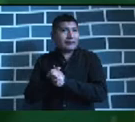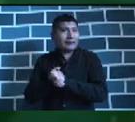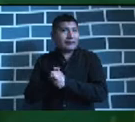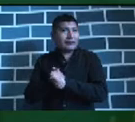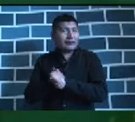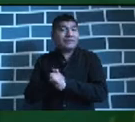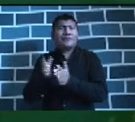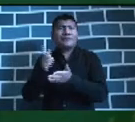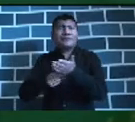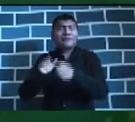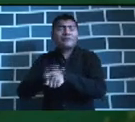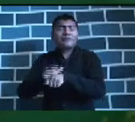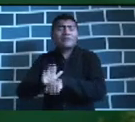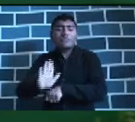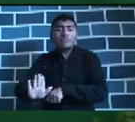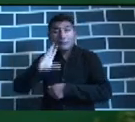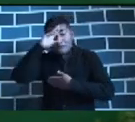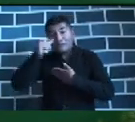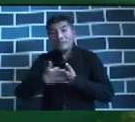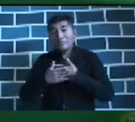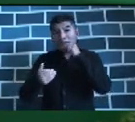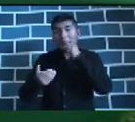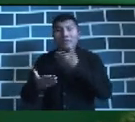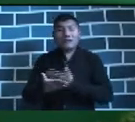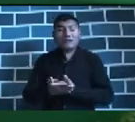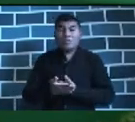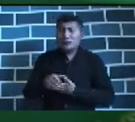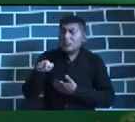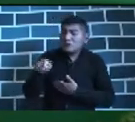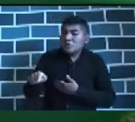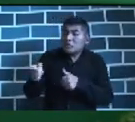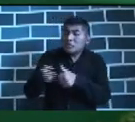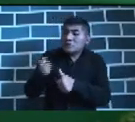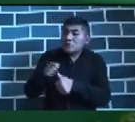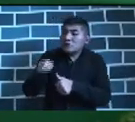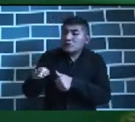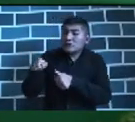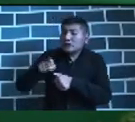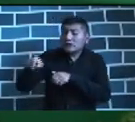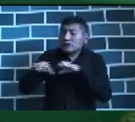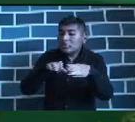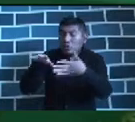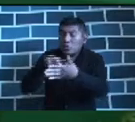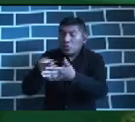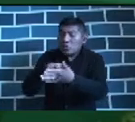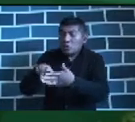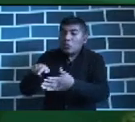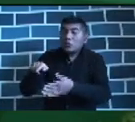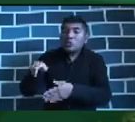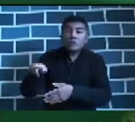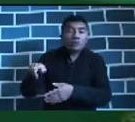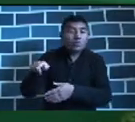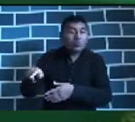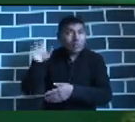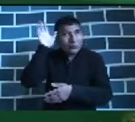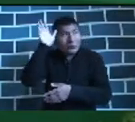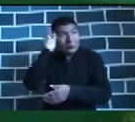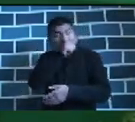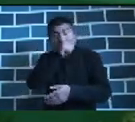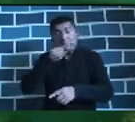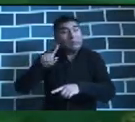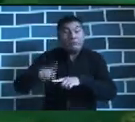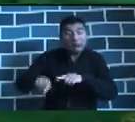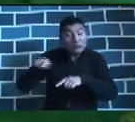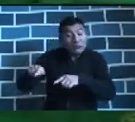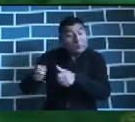y que aconsejan a los hijos y tú lo que tienes que hacer es estudiar lo que tu papá no pudo estudiar